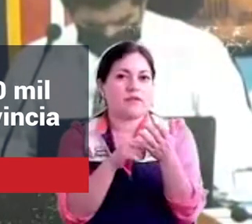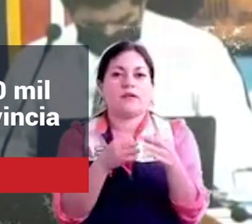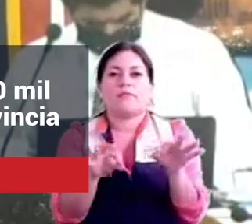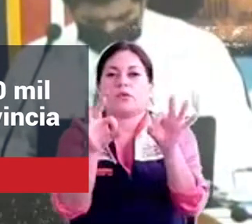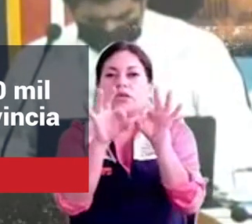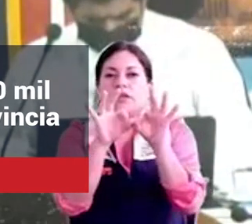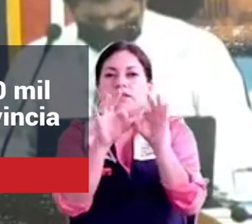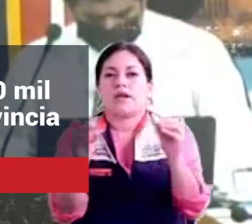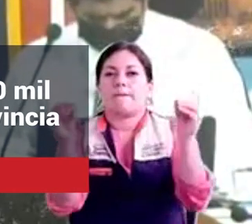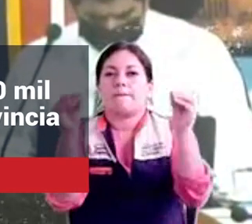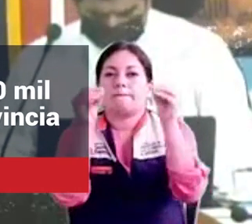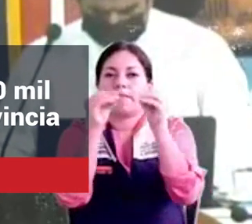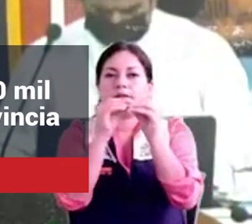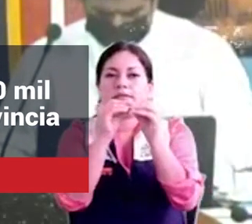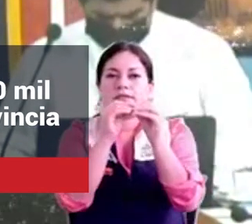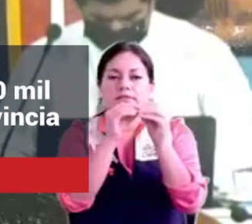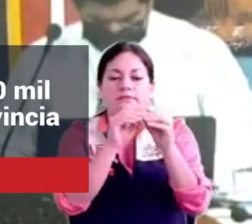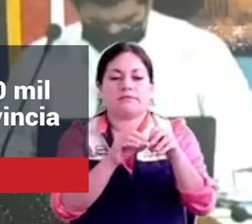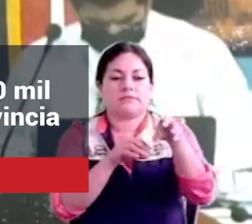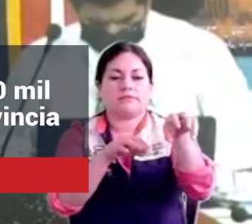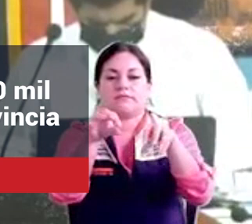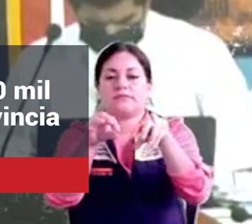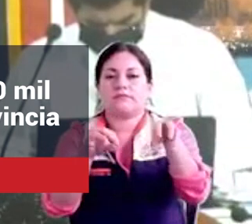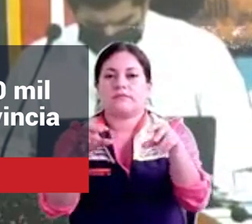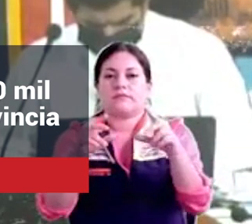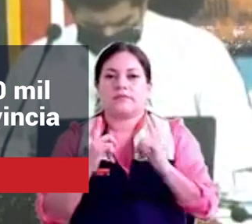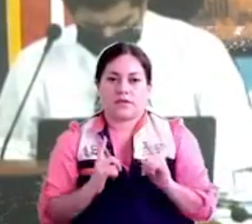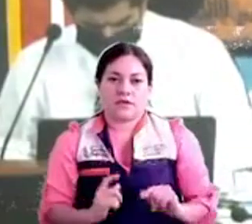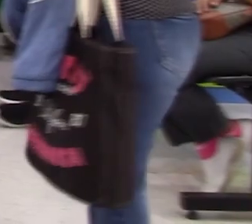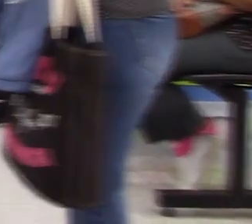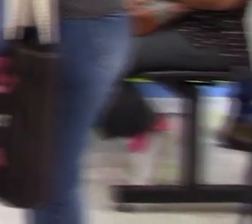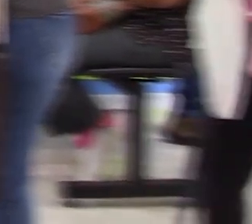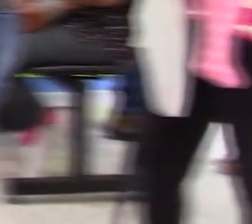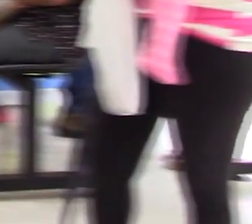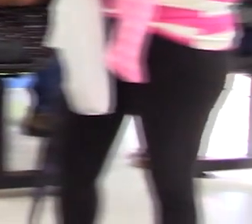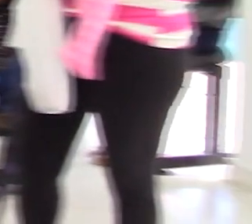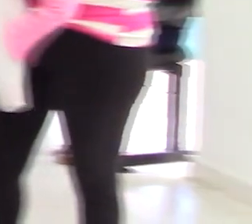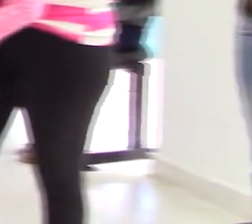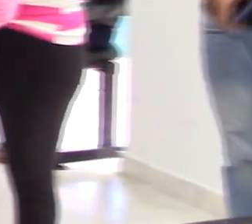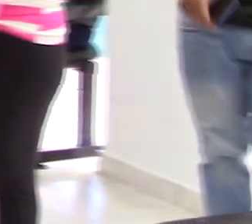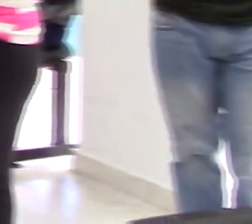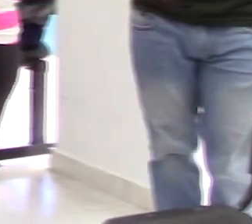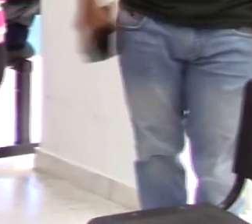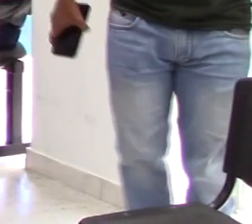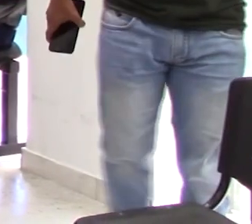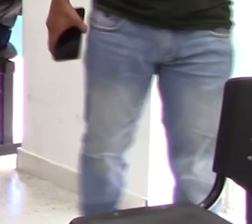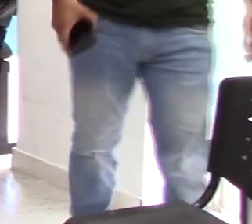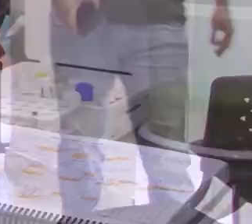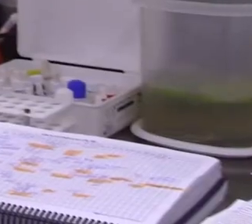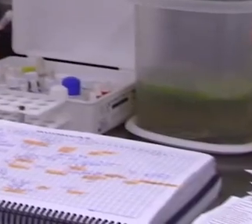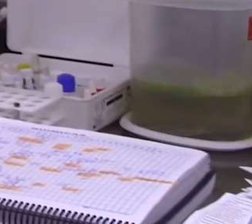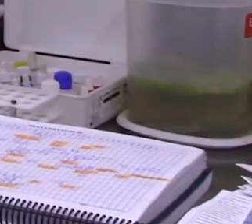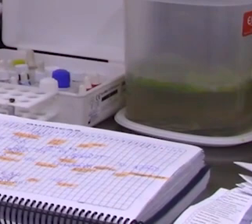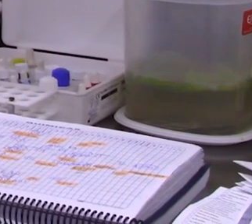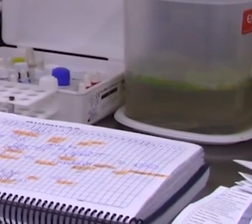poner uno en cada parroquia que también están abandonados las cabeceras parroquiales. Se espera direccionar el monto económico a la brevedad posible